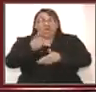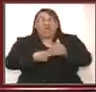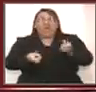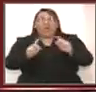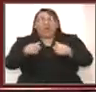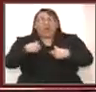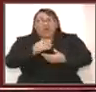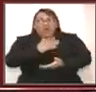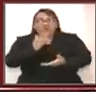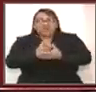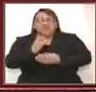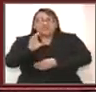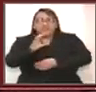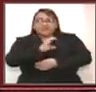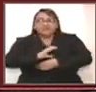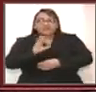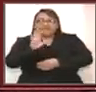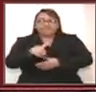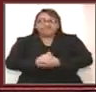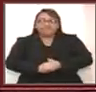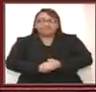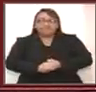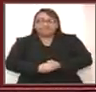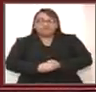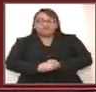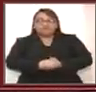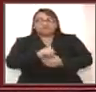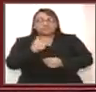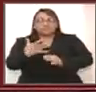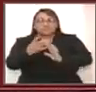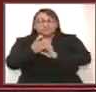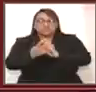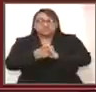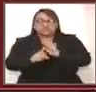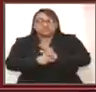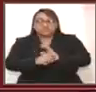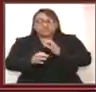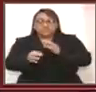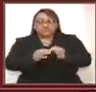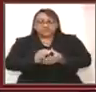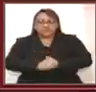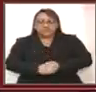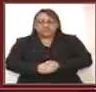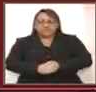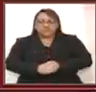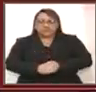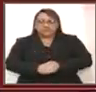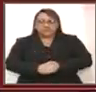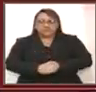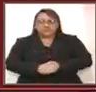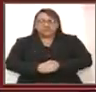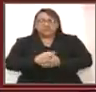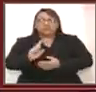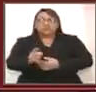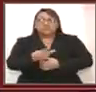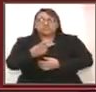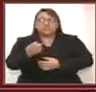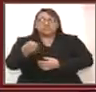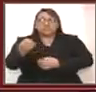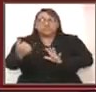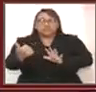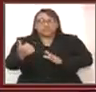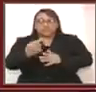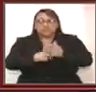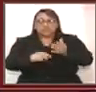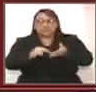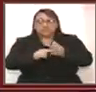incurran en dichas conductas. El quinto decreto legislativo que debo mencionar es el 1206,